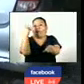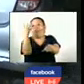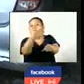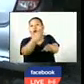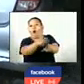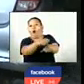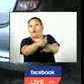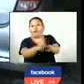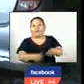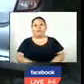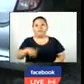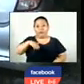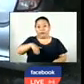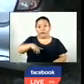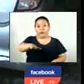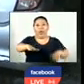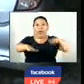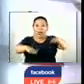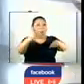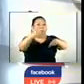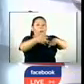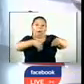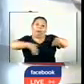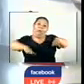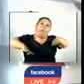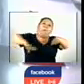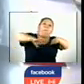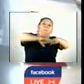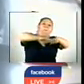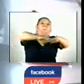encontraba estacionado por lo que volcó sobre la vía.